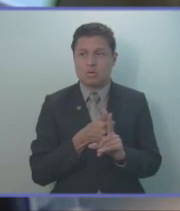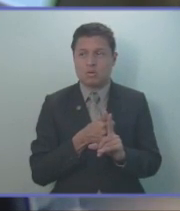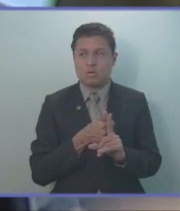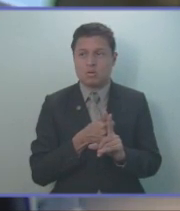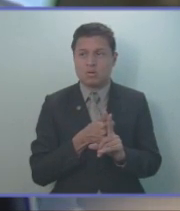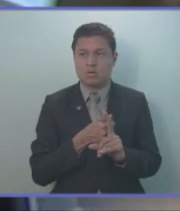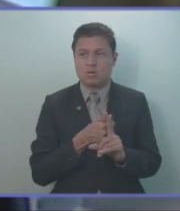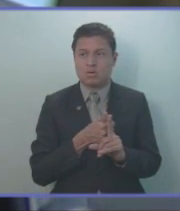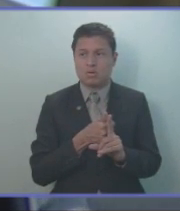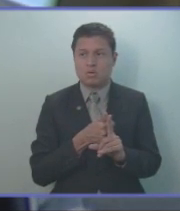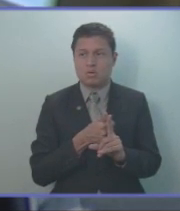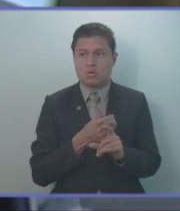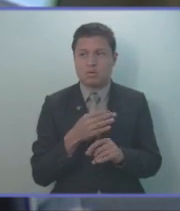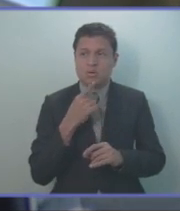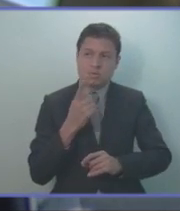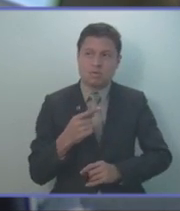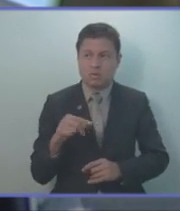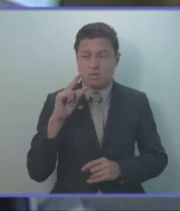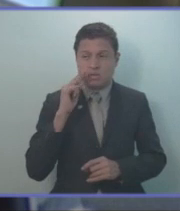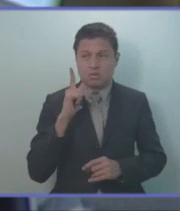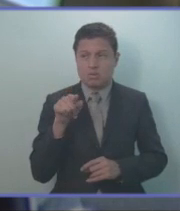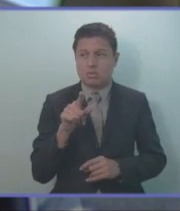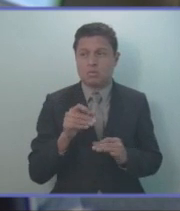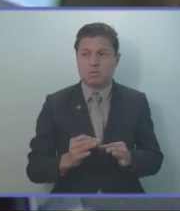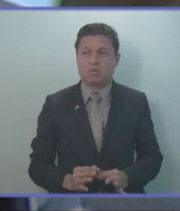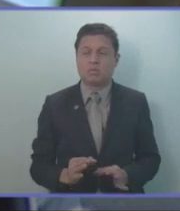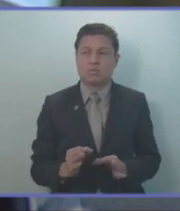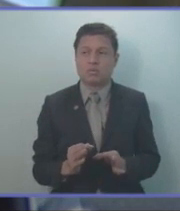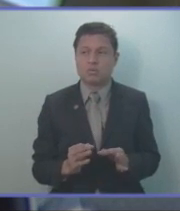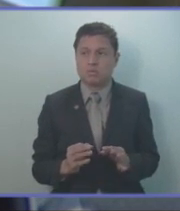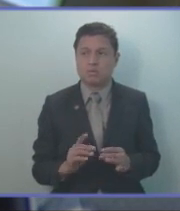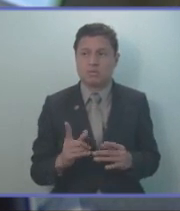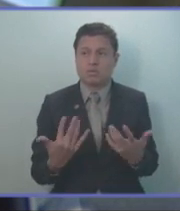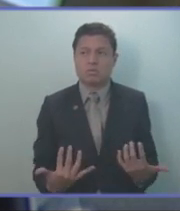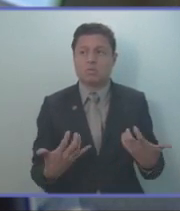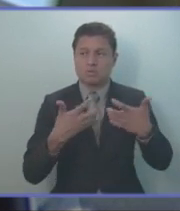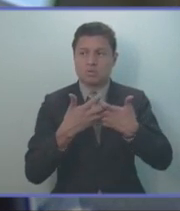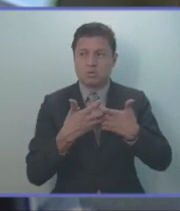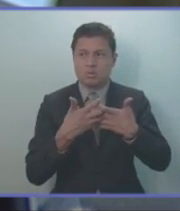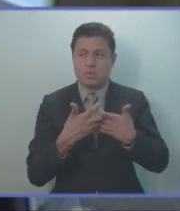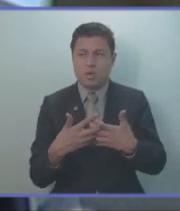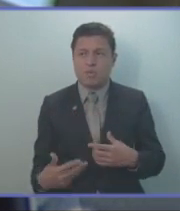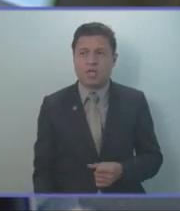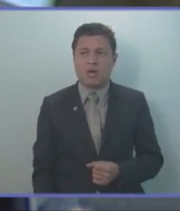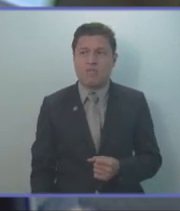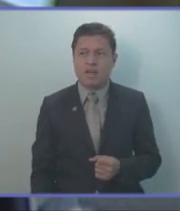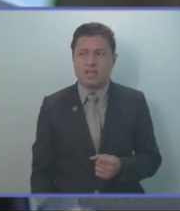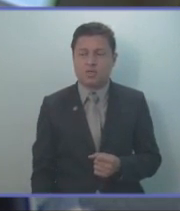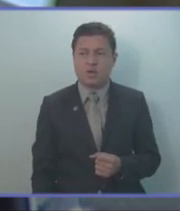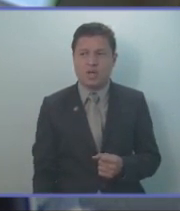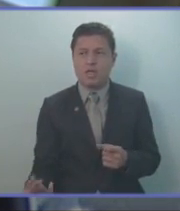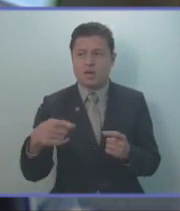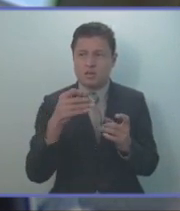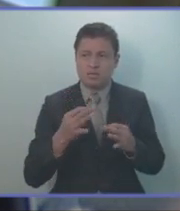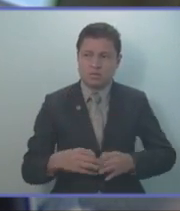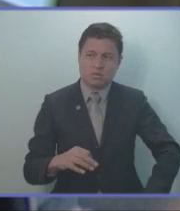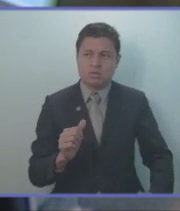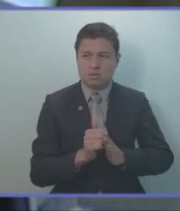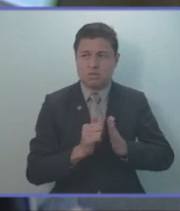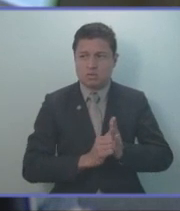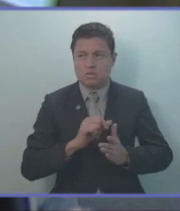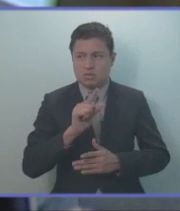propiamente tal. Es decir, que su naturaleza no encaja en el supuesto del